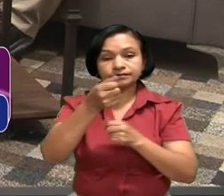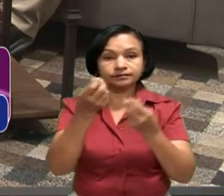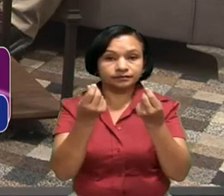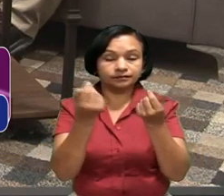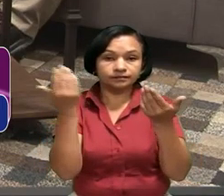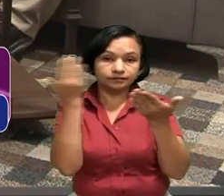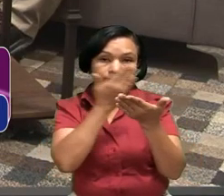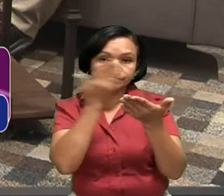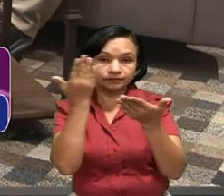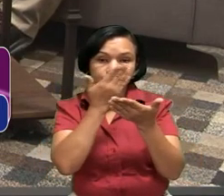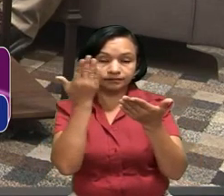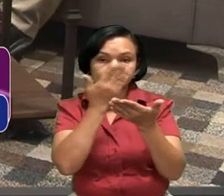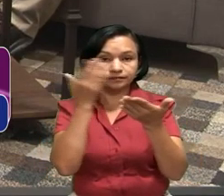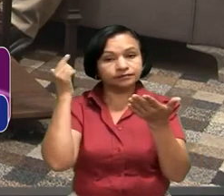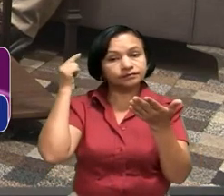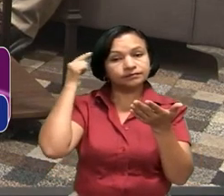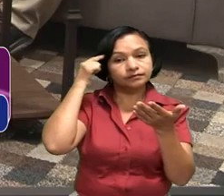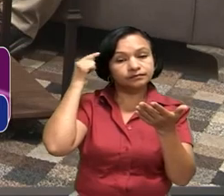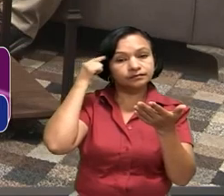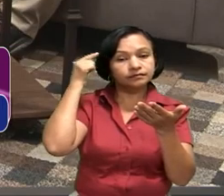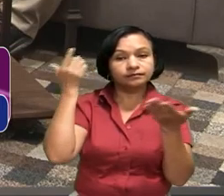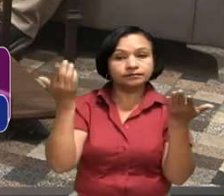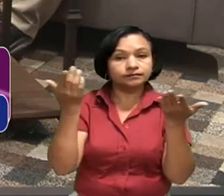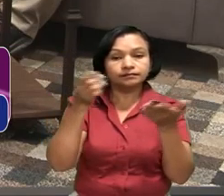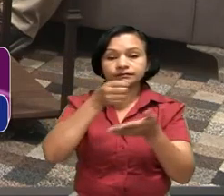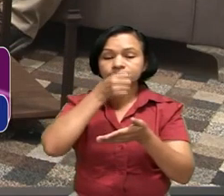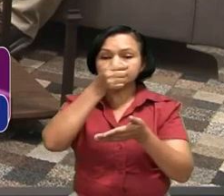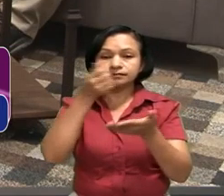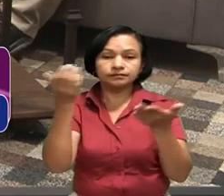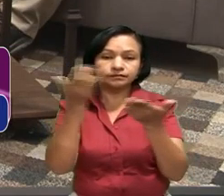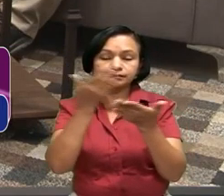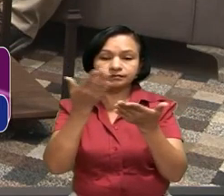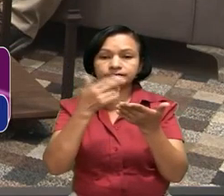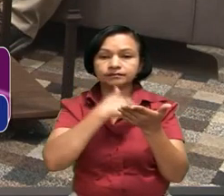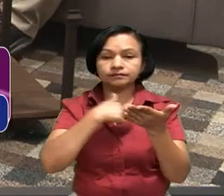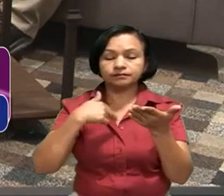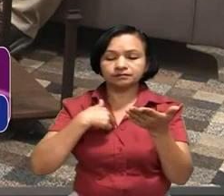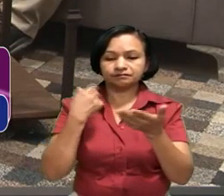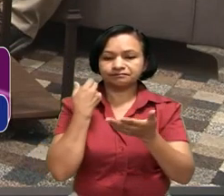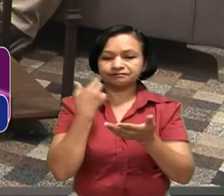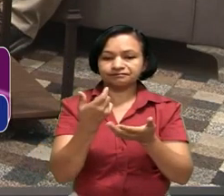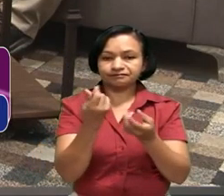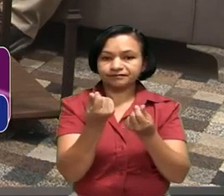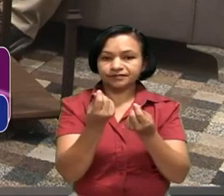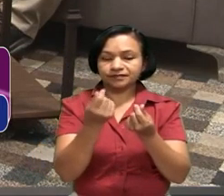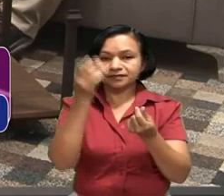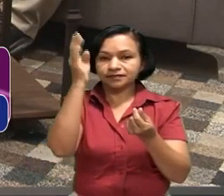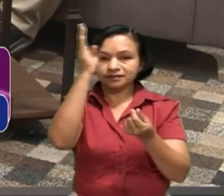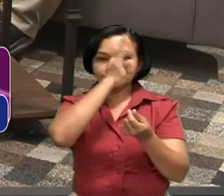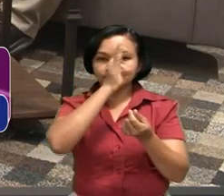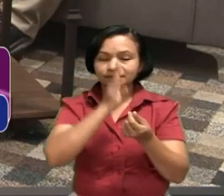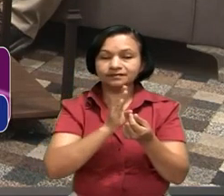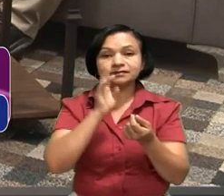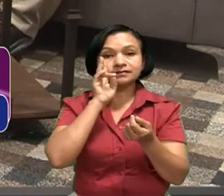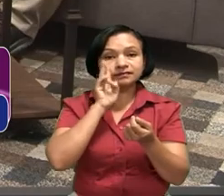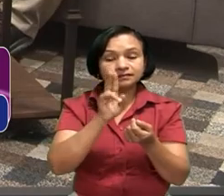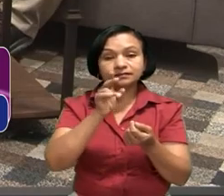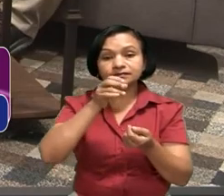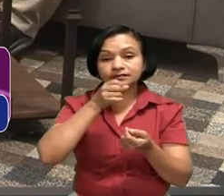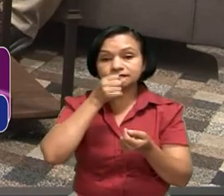creyendo que el periodismo es una una carrera con una que te vas a enriquecer y nunca tomaron en cuenta que el